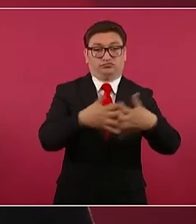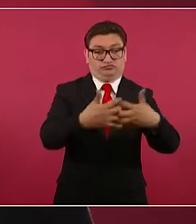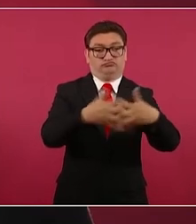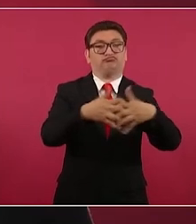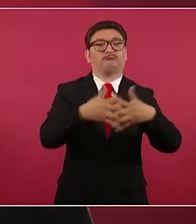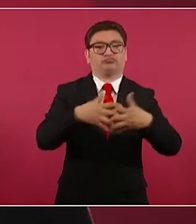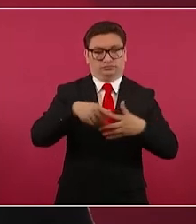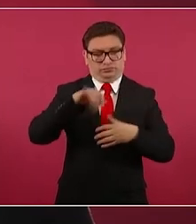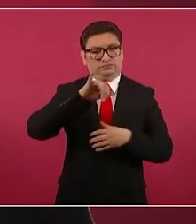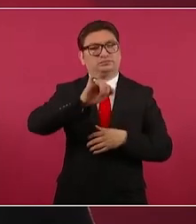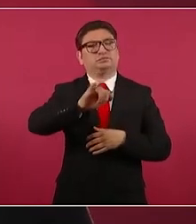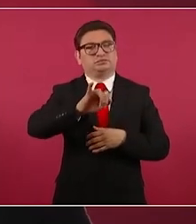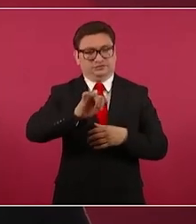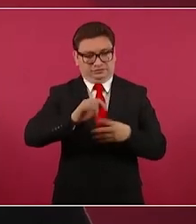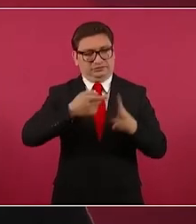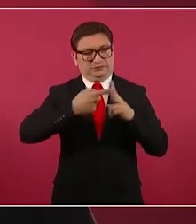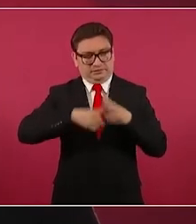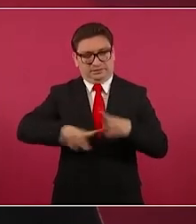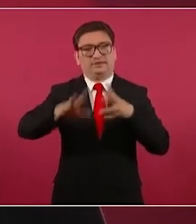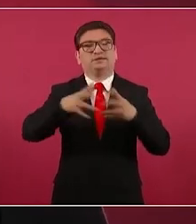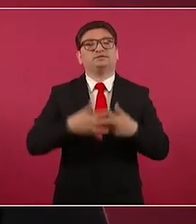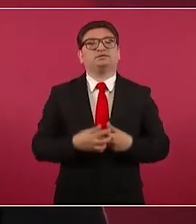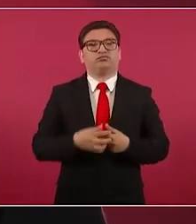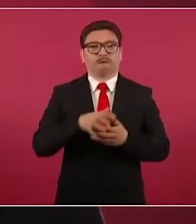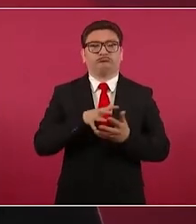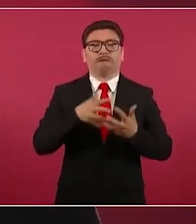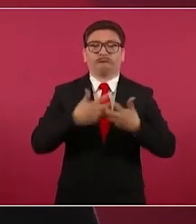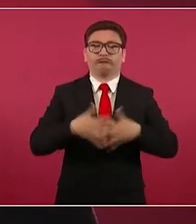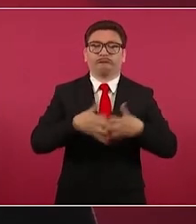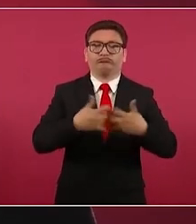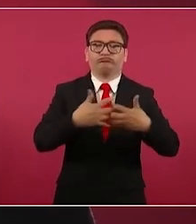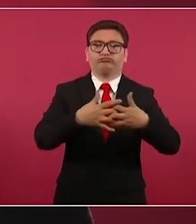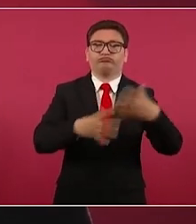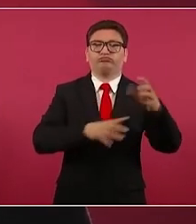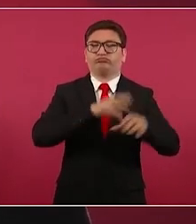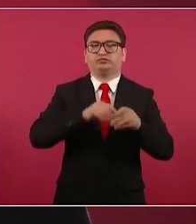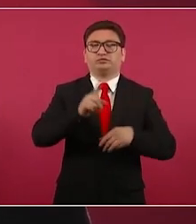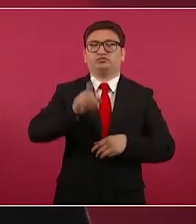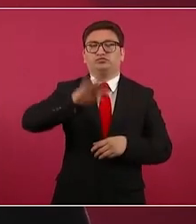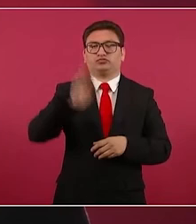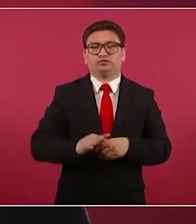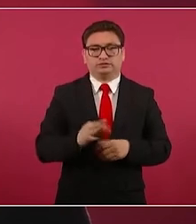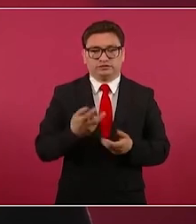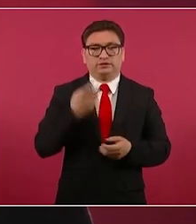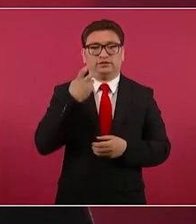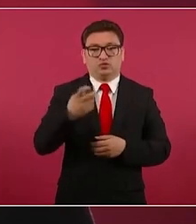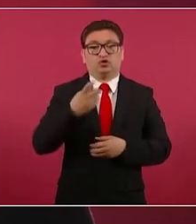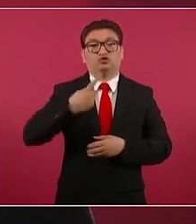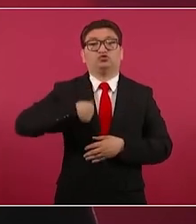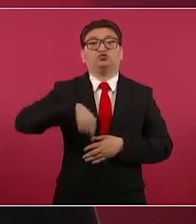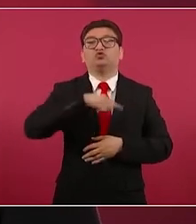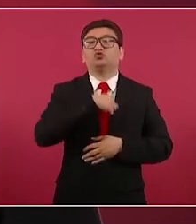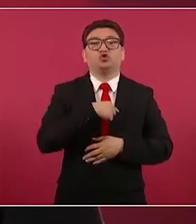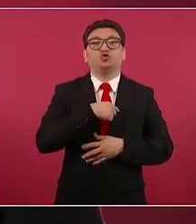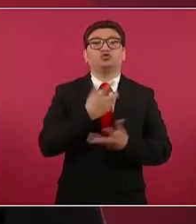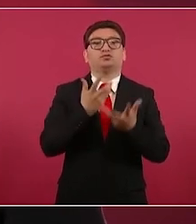Bocas y vamos a lograr nuestro propósito de no